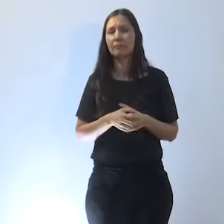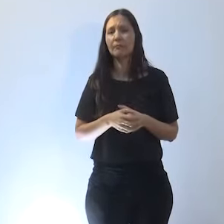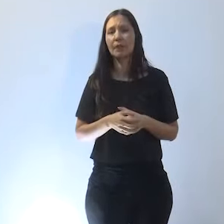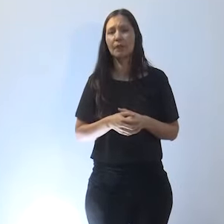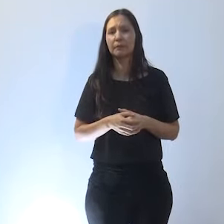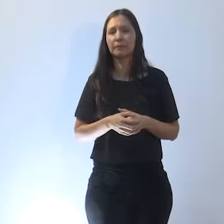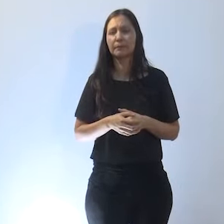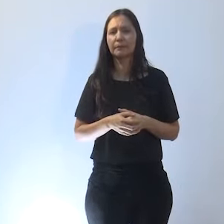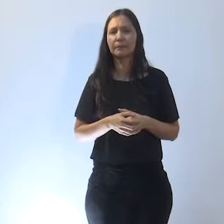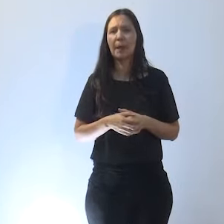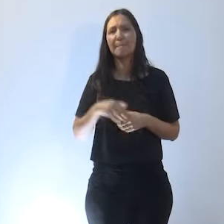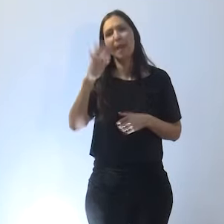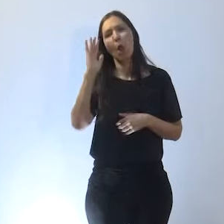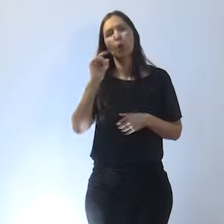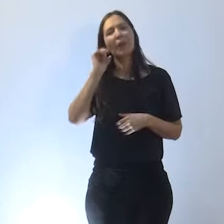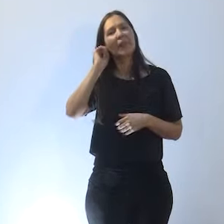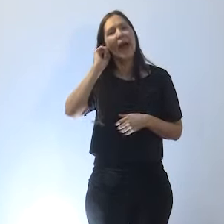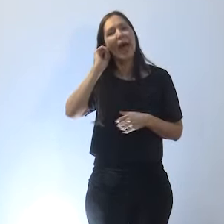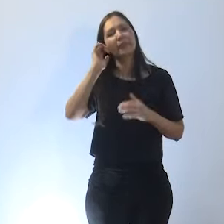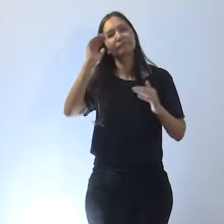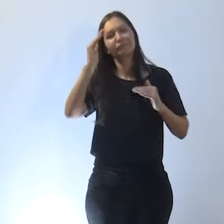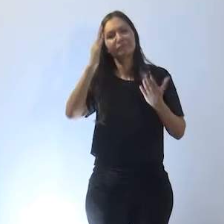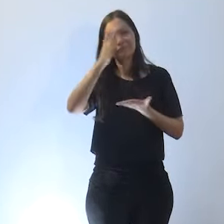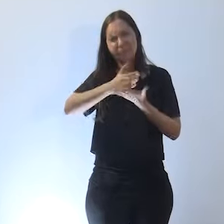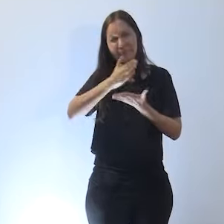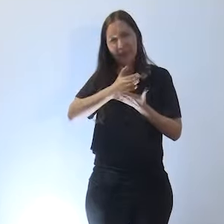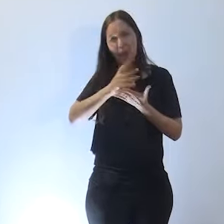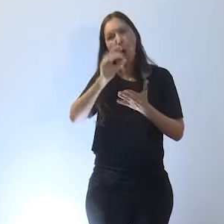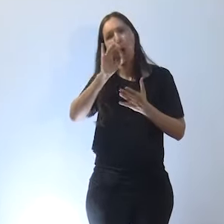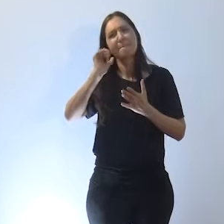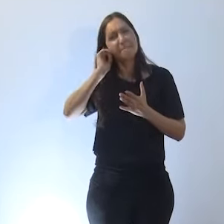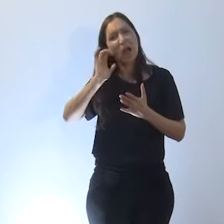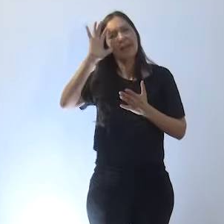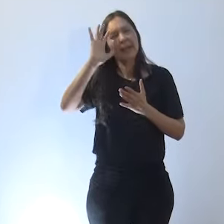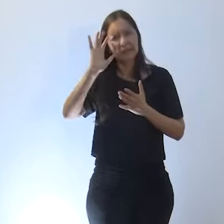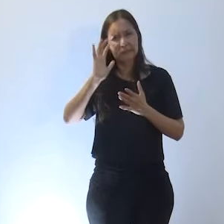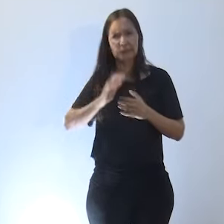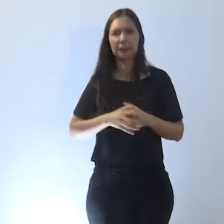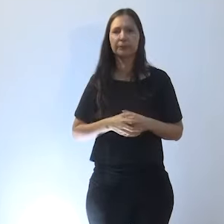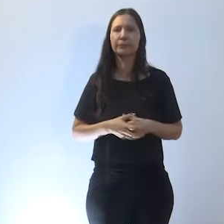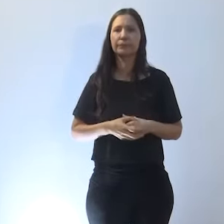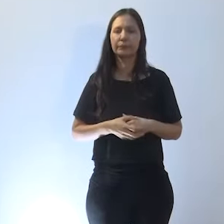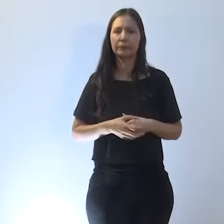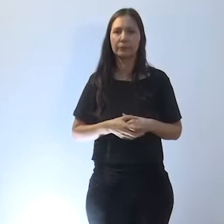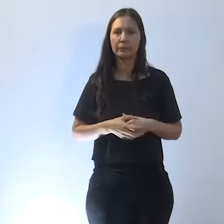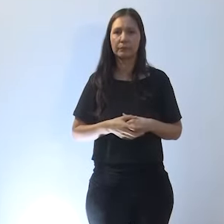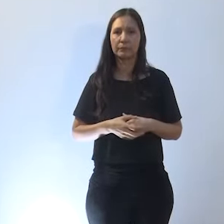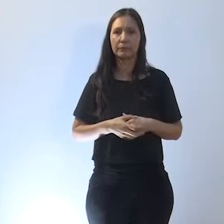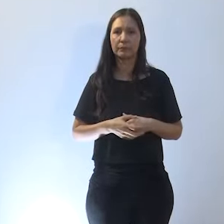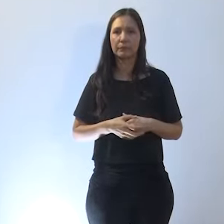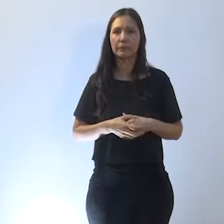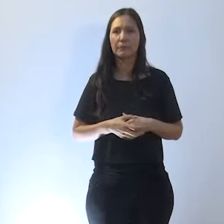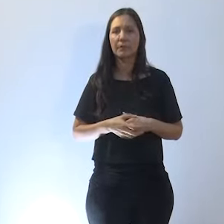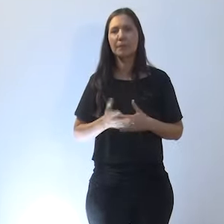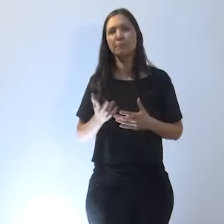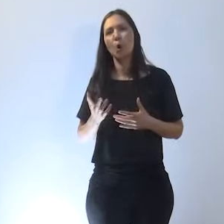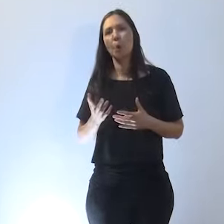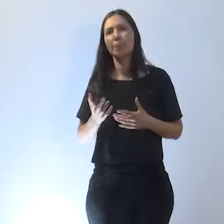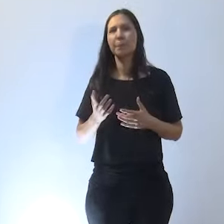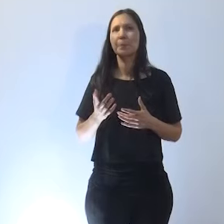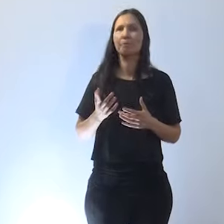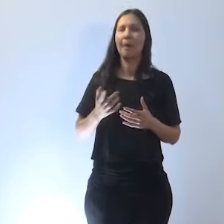mediana edad o más grandes bueno por esta cuestión de de tradición por esta cuestión